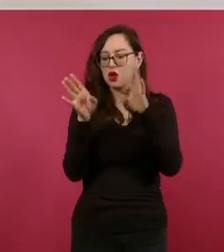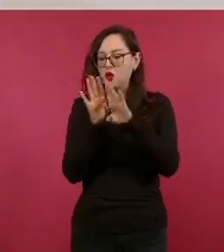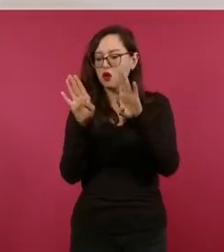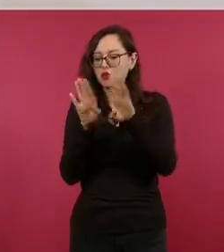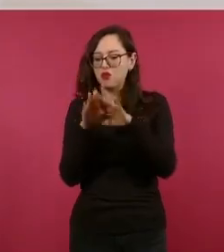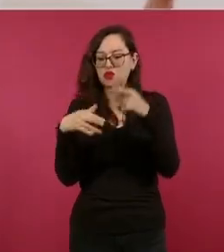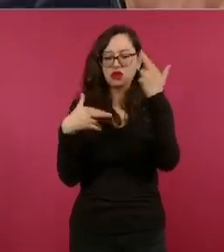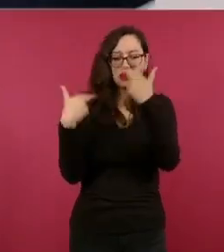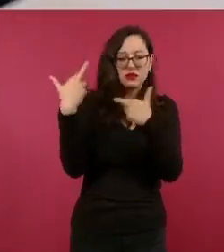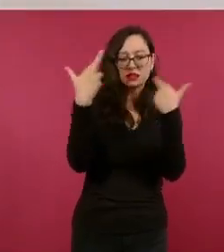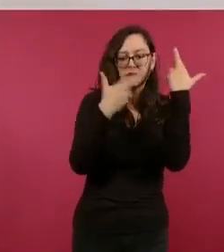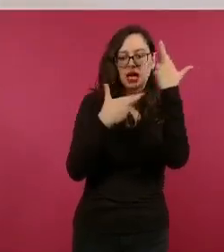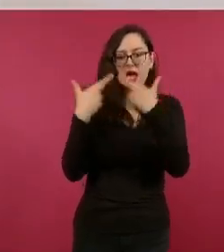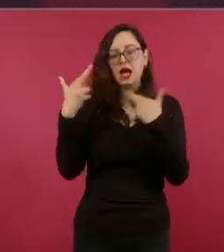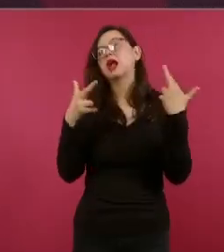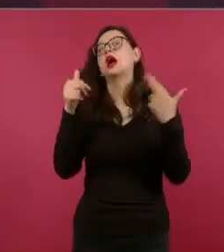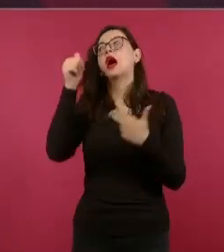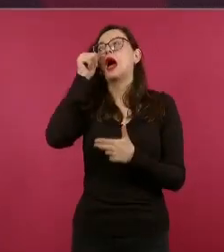Asia